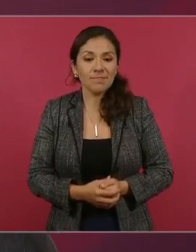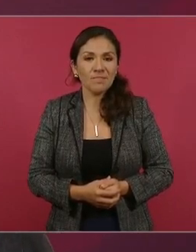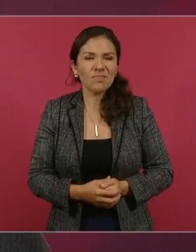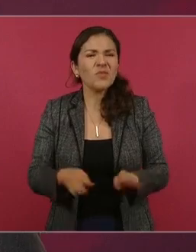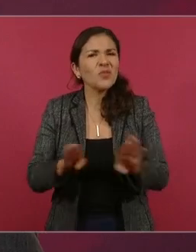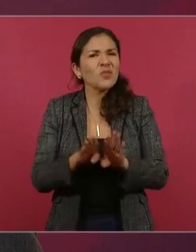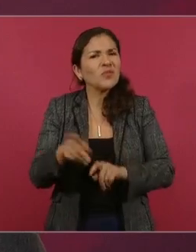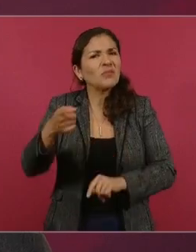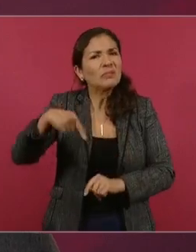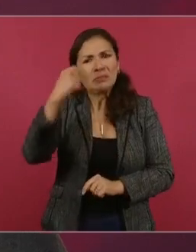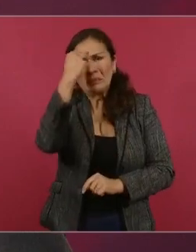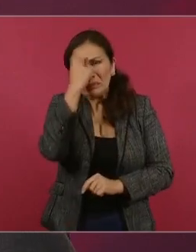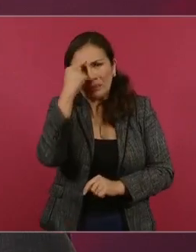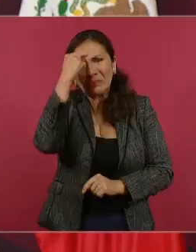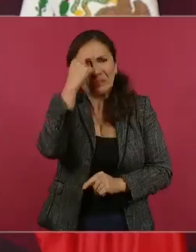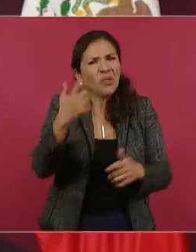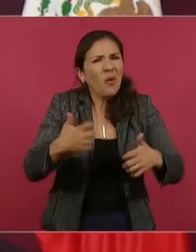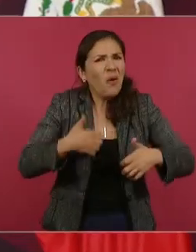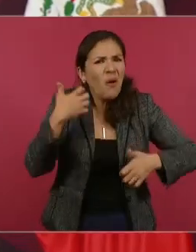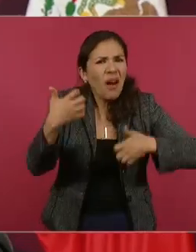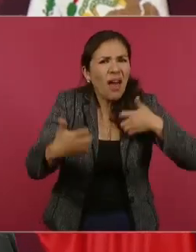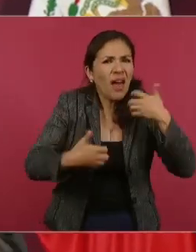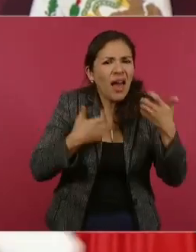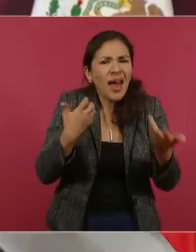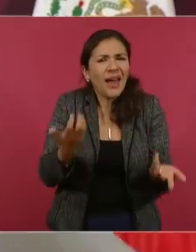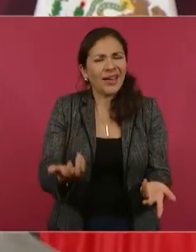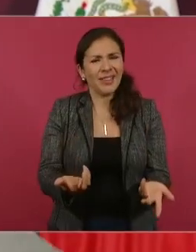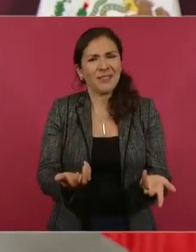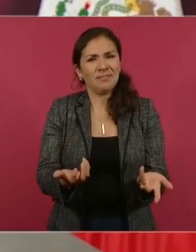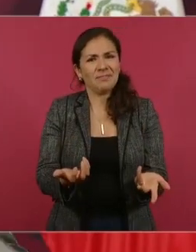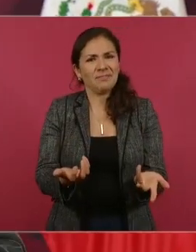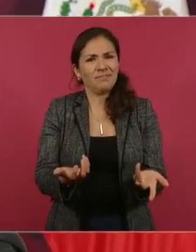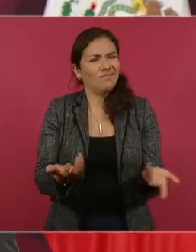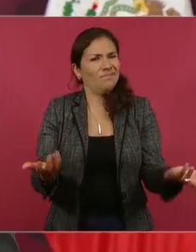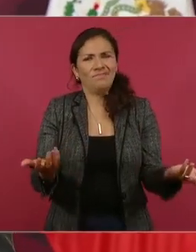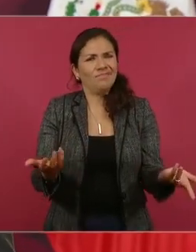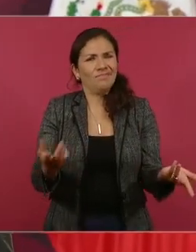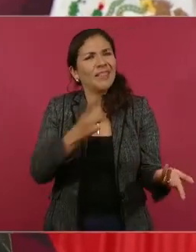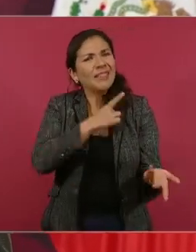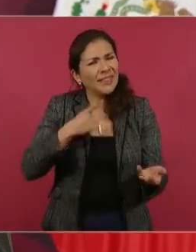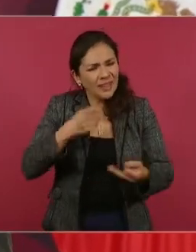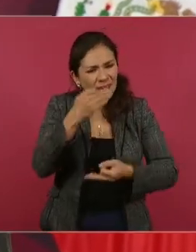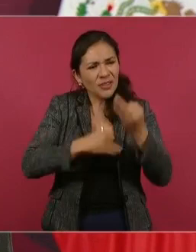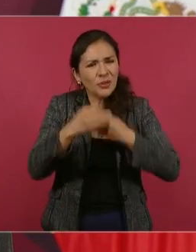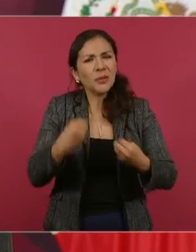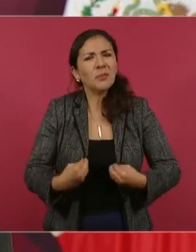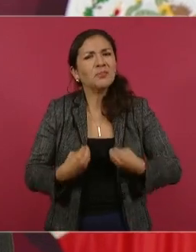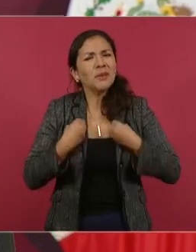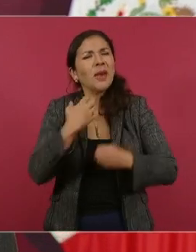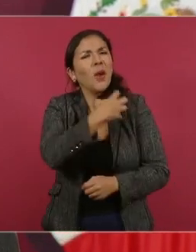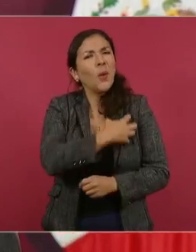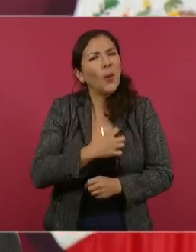mucho coraje. Si deberíamos estar todos contentos,